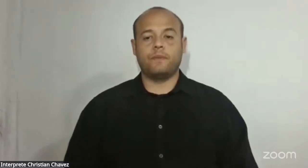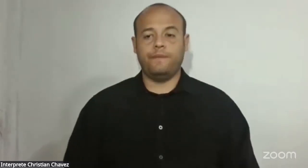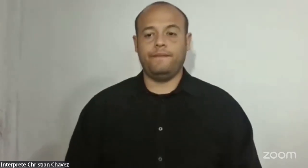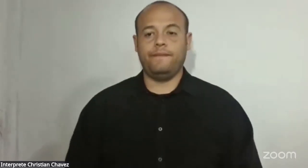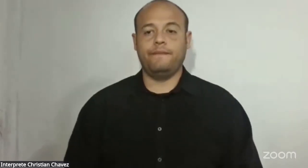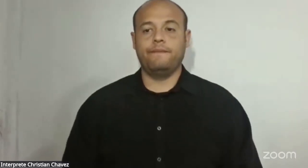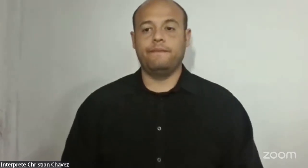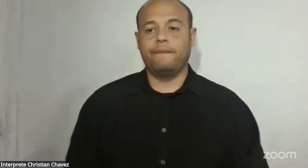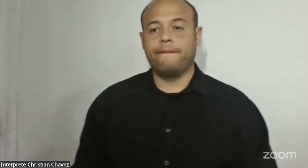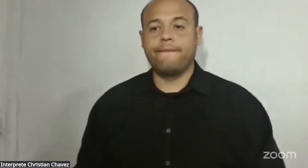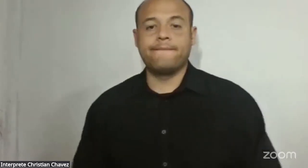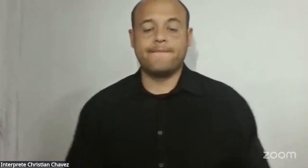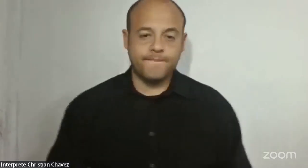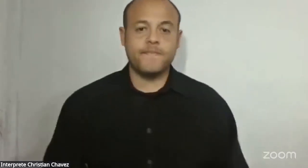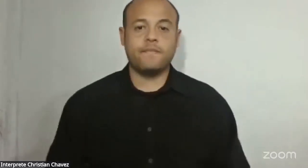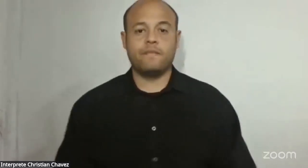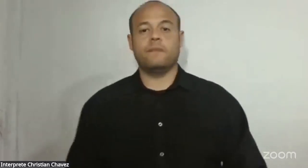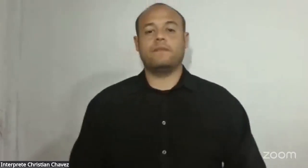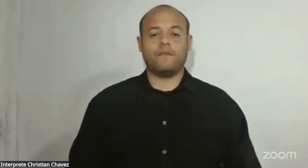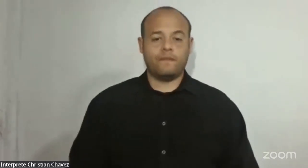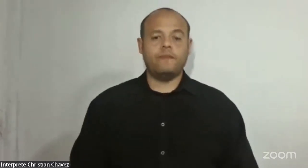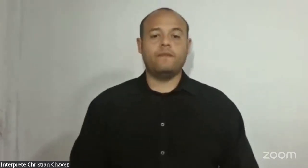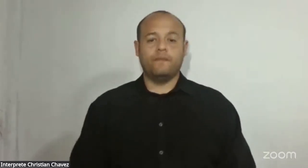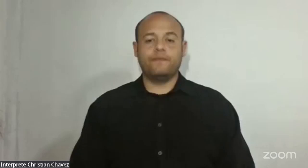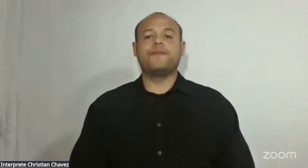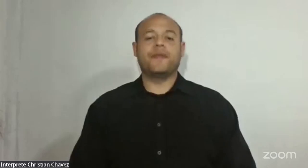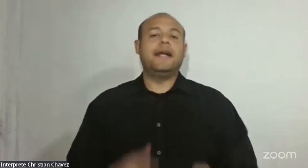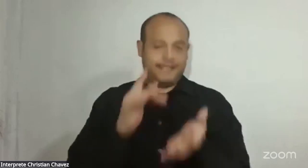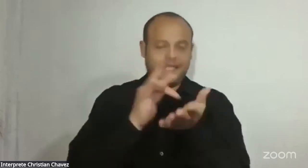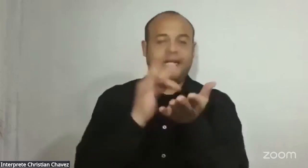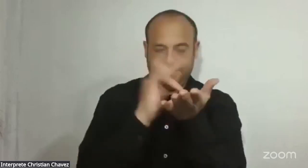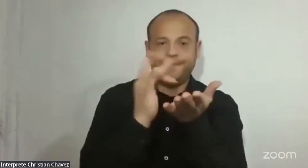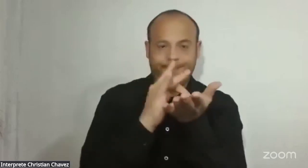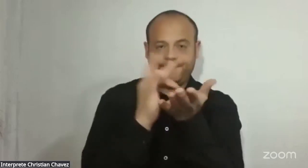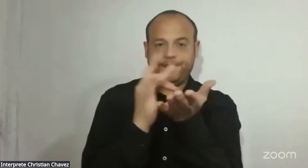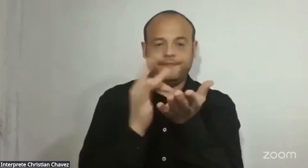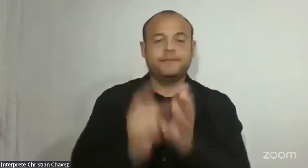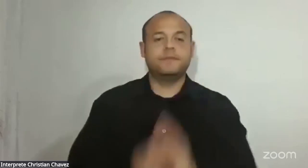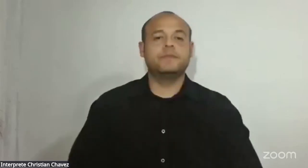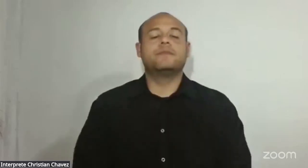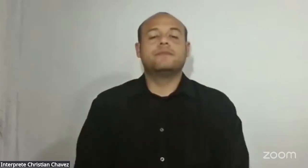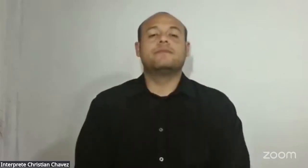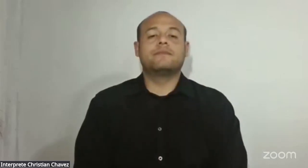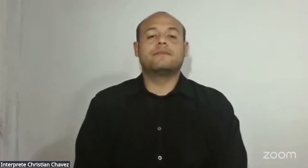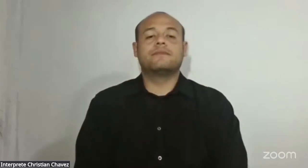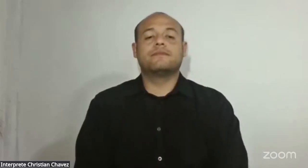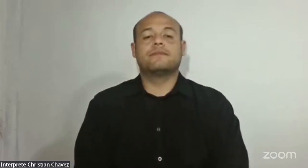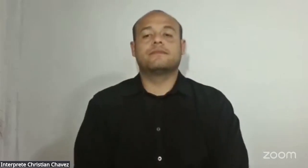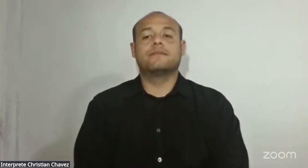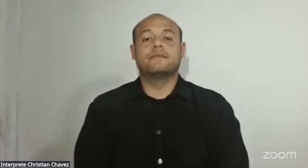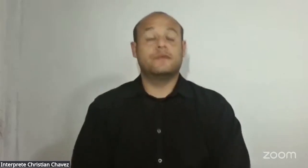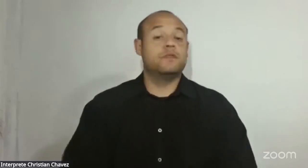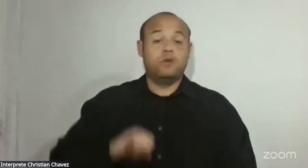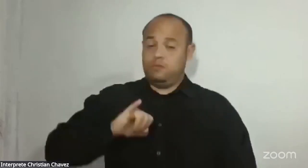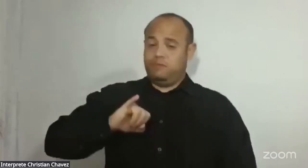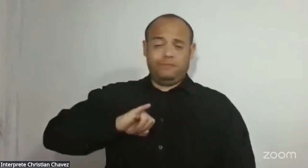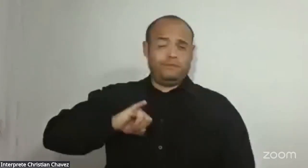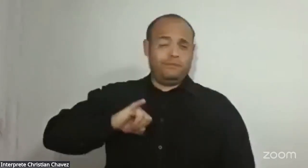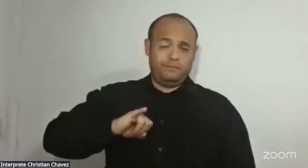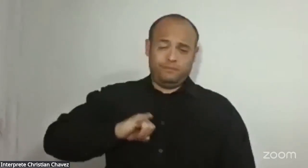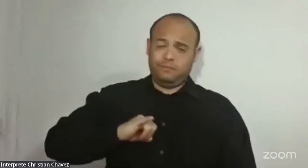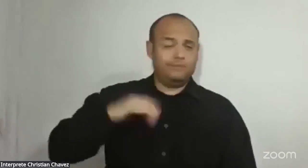Ya la Muchas quité. gracias. Gracias. Este, pues muy interesante y sobre todo